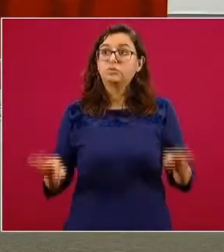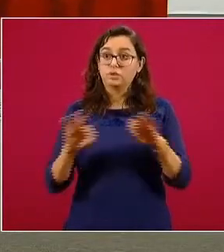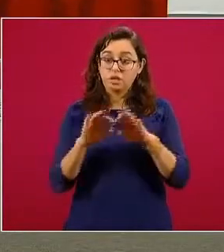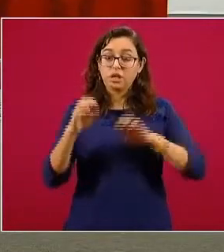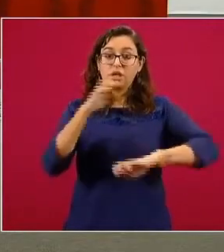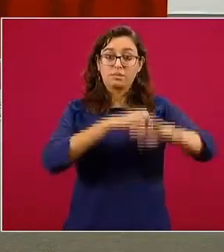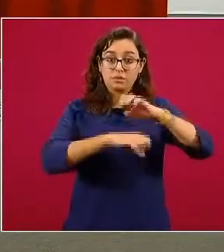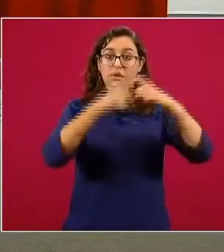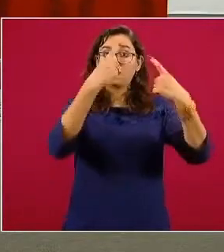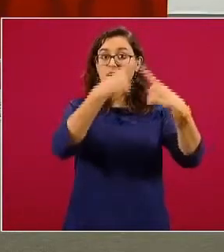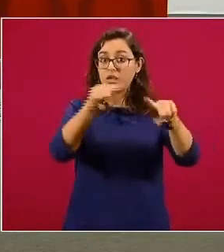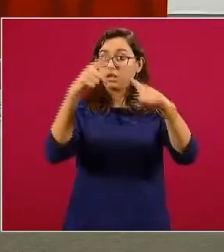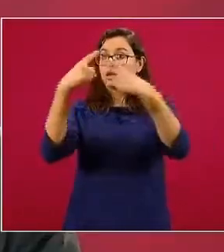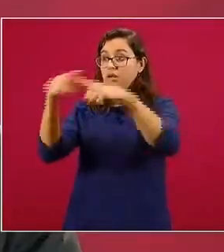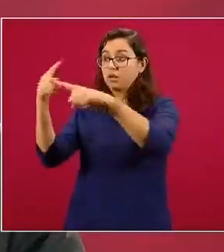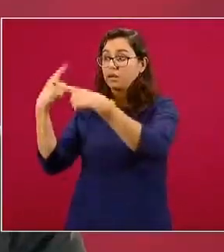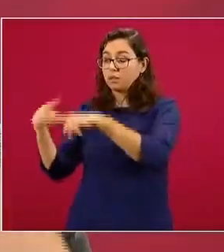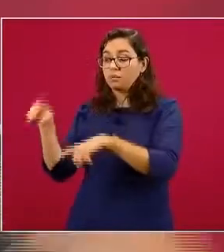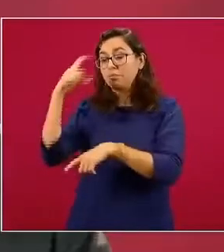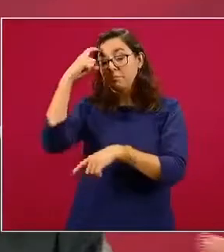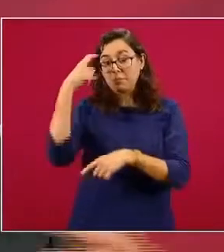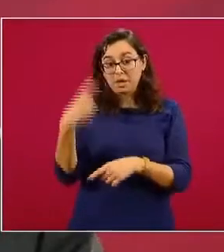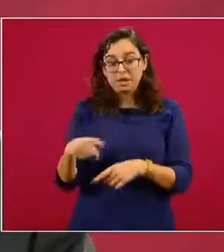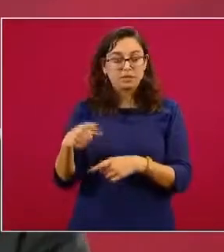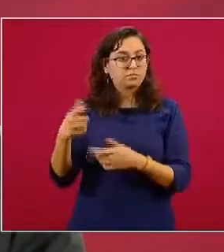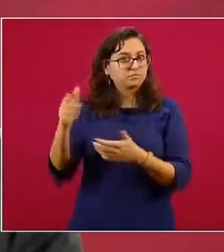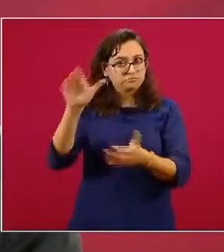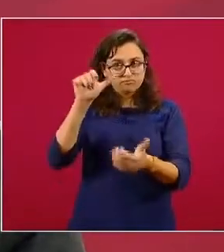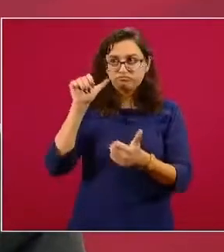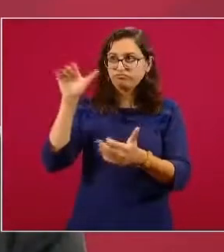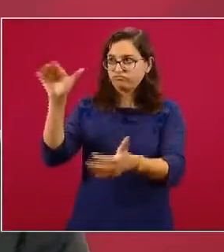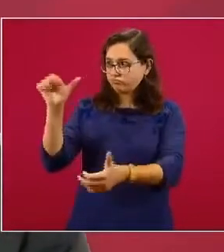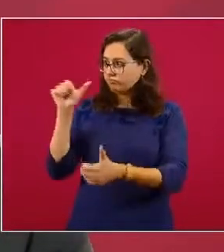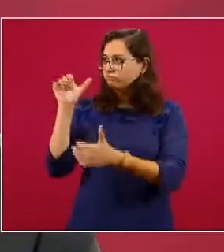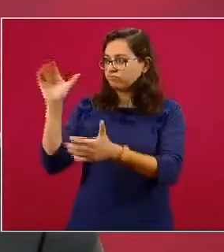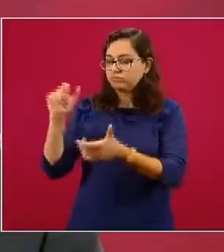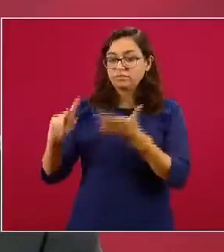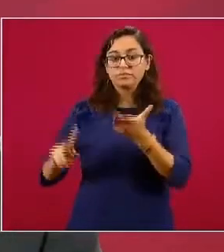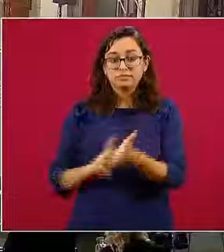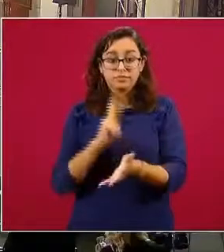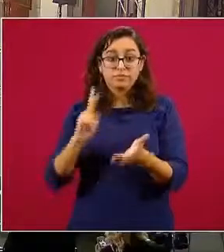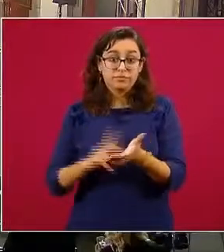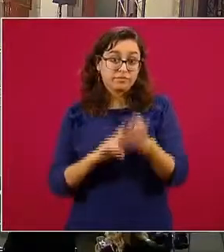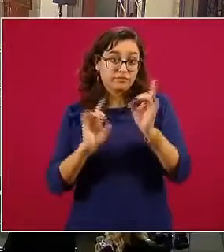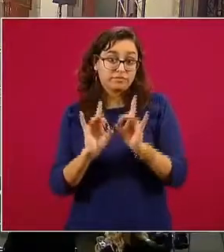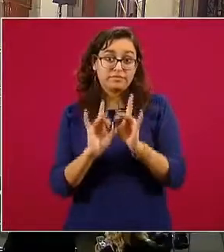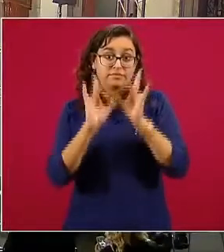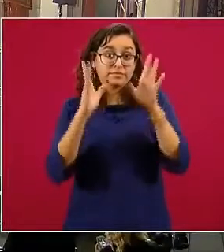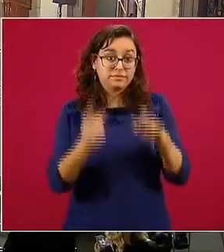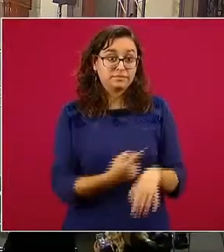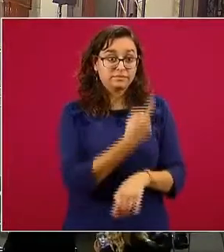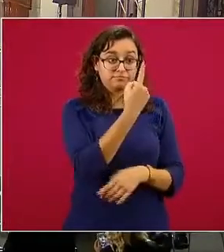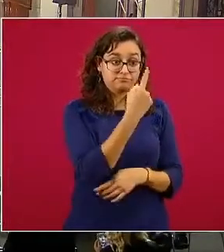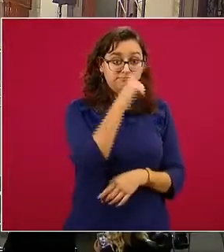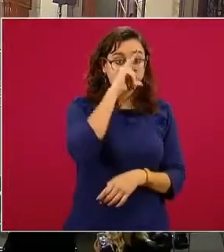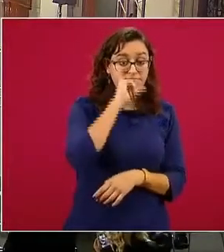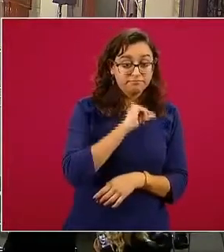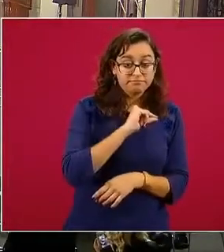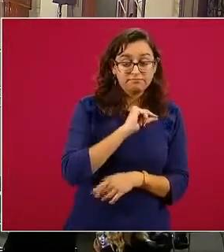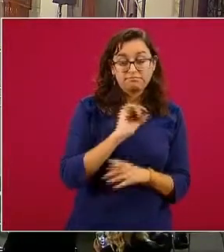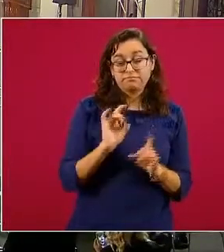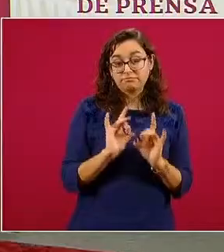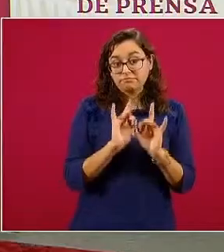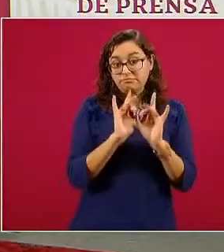para lograr tener abastecimiento continuo, pero además, en caso de una contingencia como esta o de cualquier otra